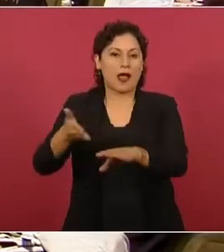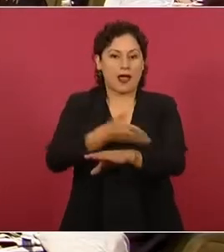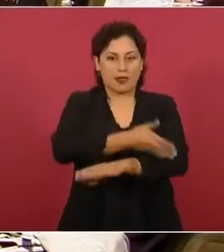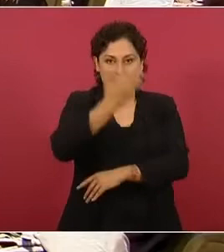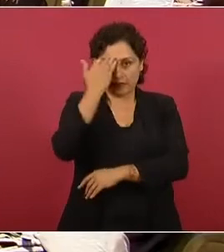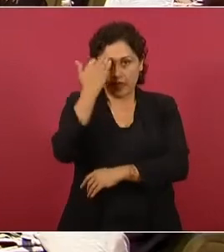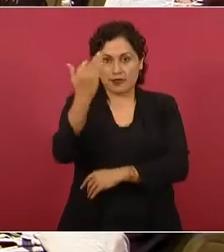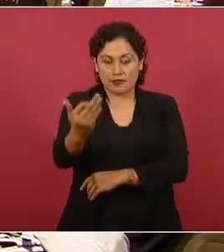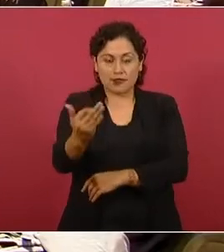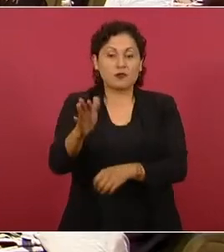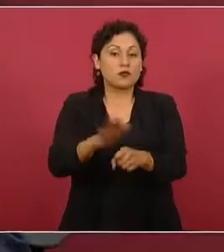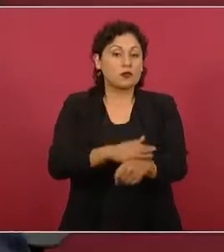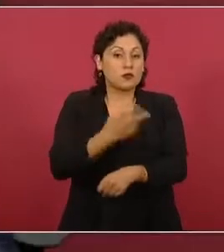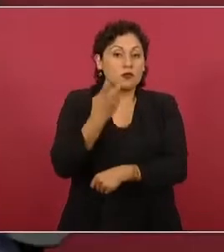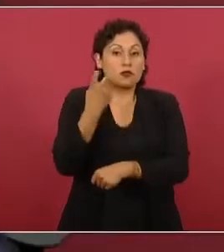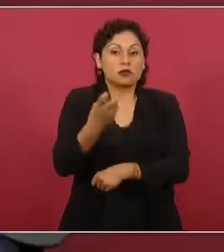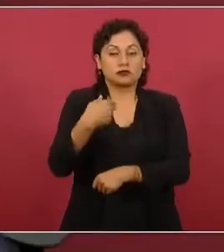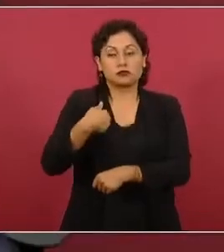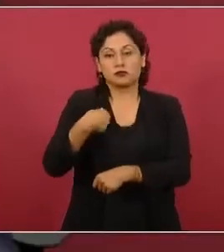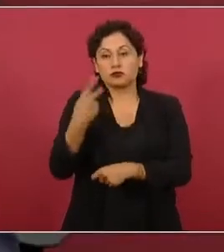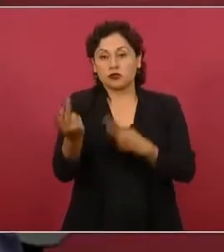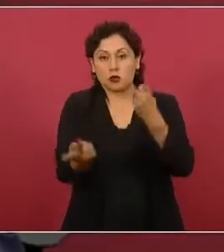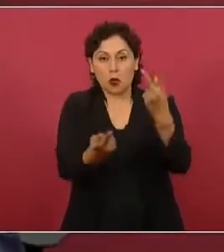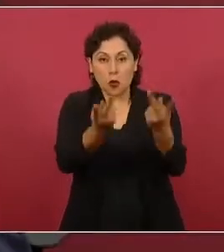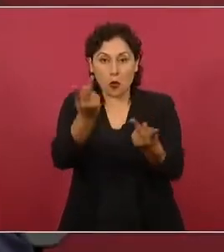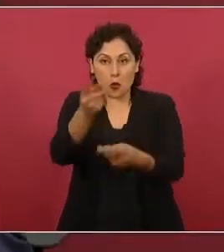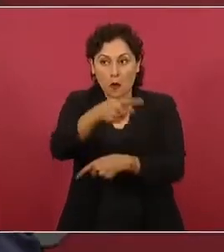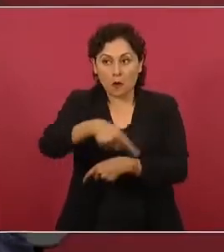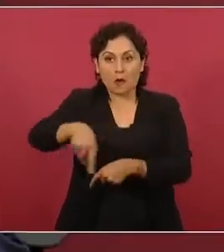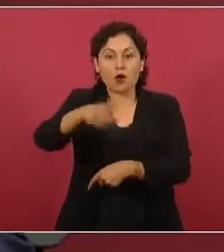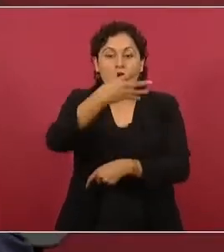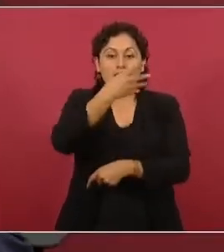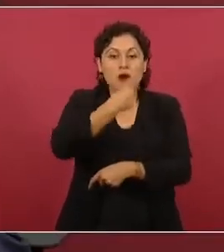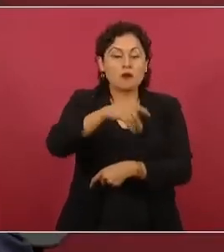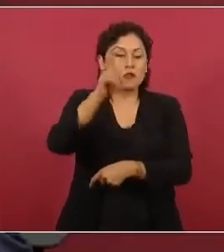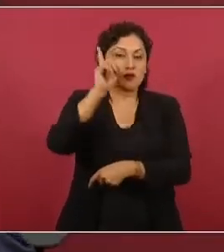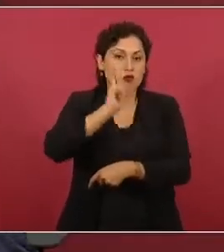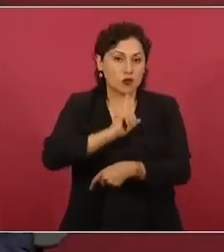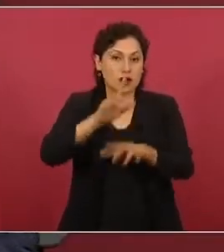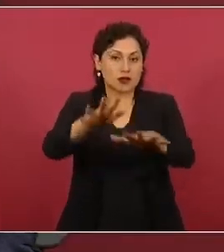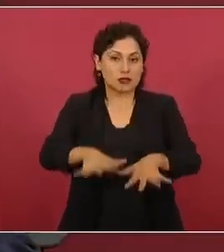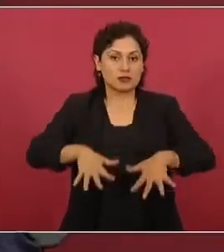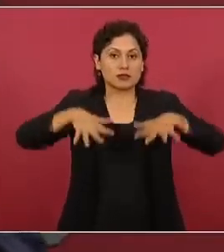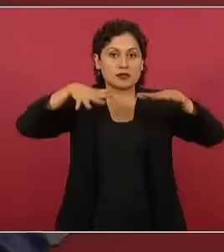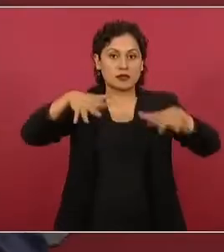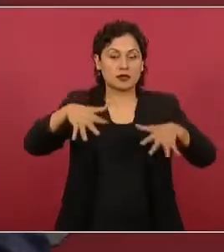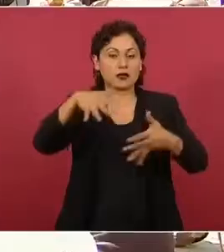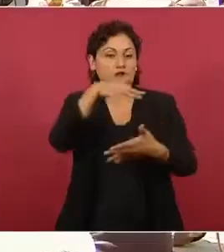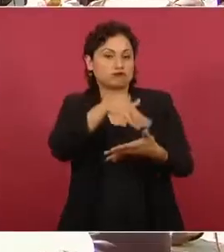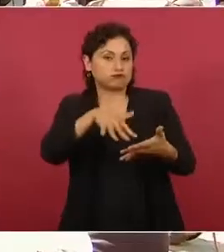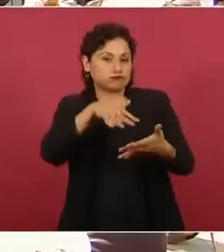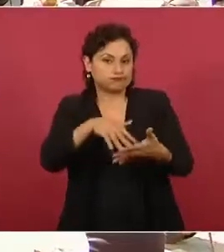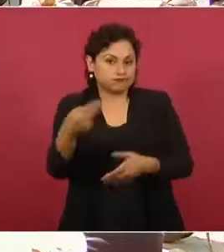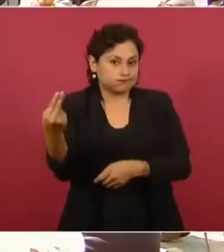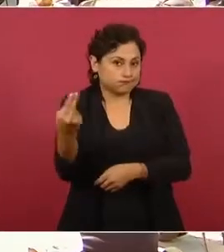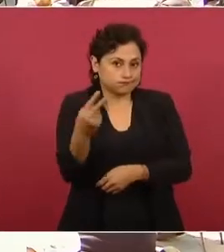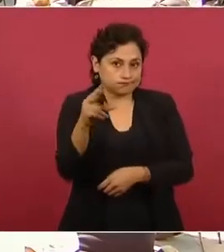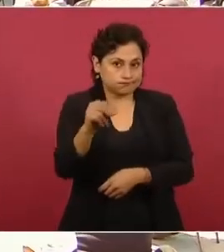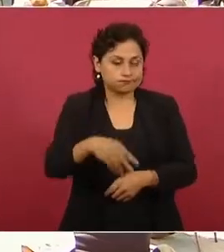antelación, por lo que amablemente solicito a las señoras y señores asambleístas dispensar su